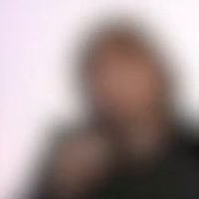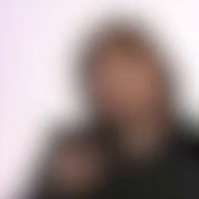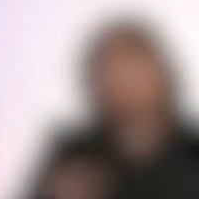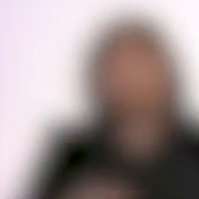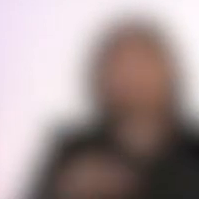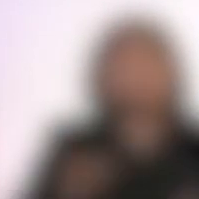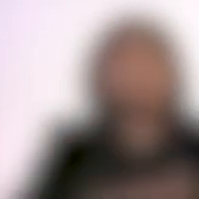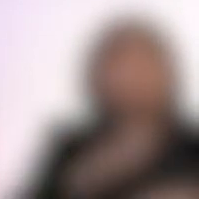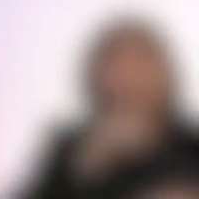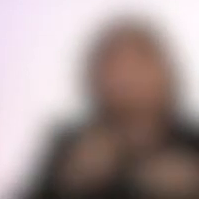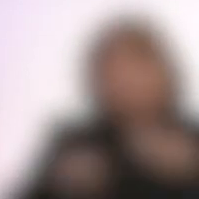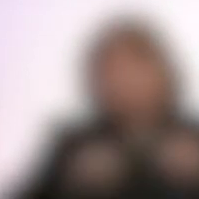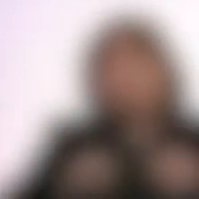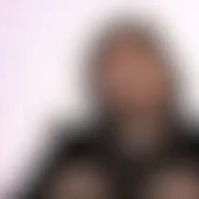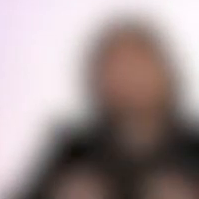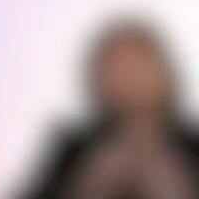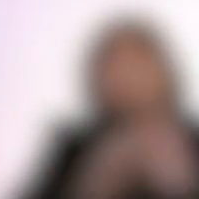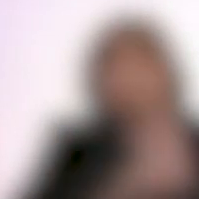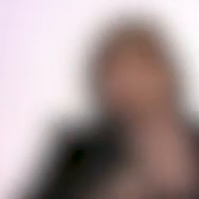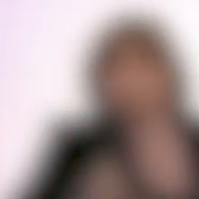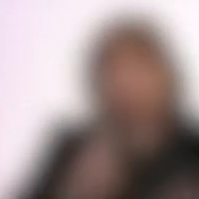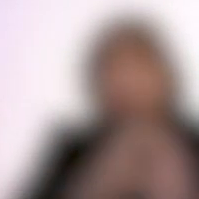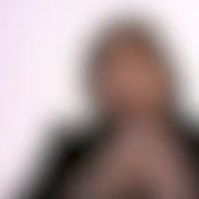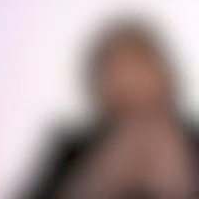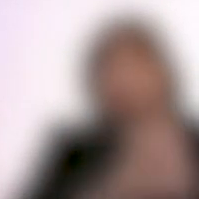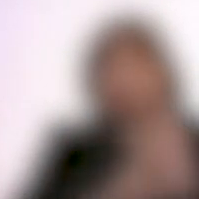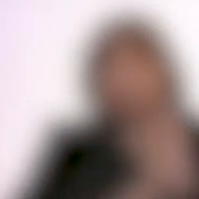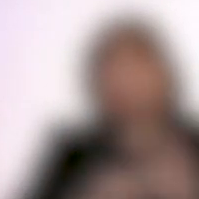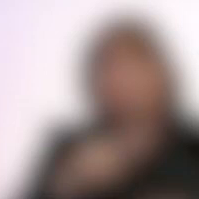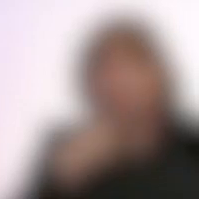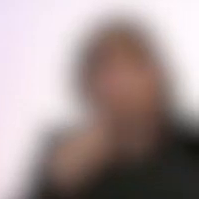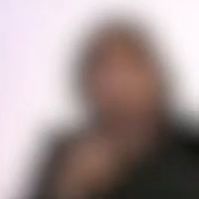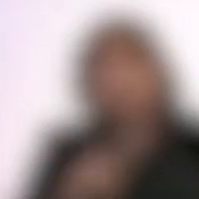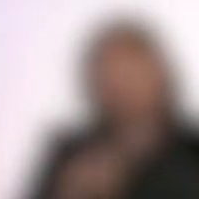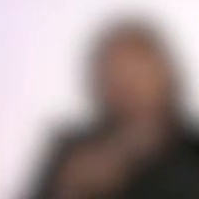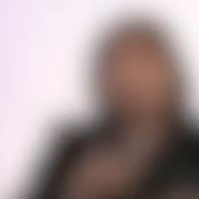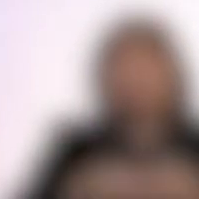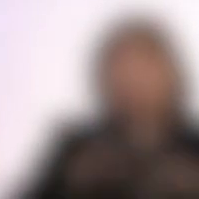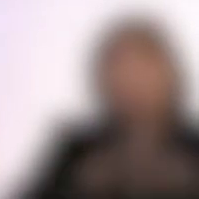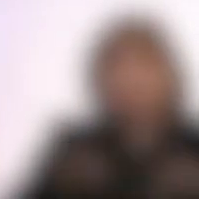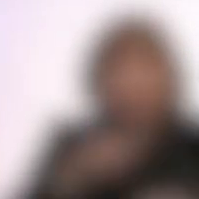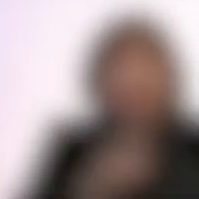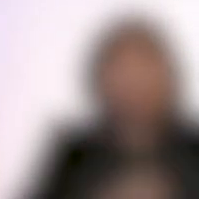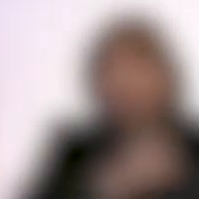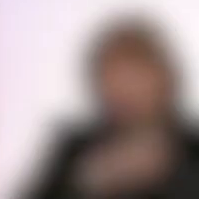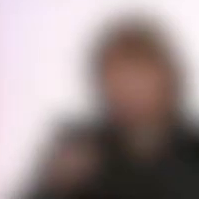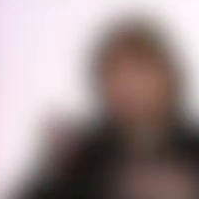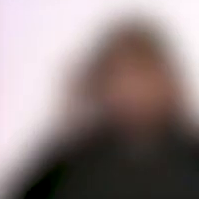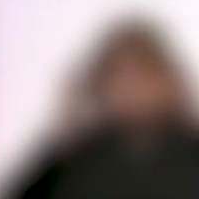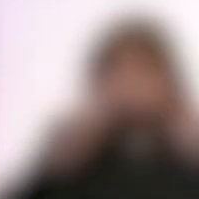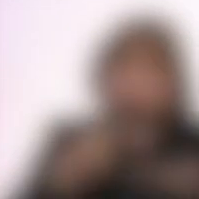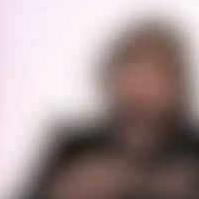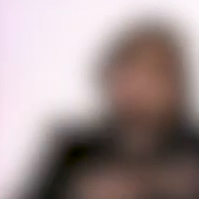bajo control de la constitucionalidad por ello la mesa directiva ha acordado